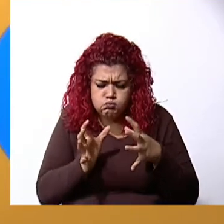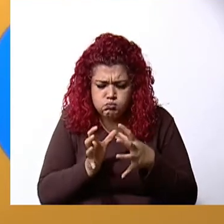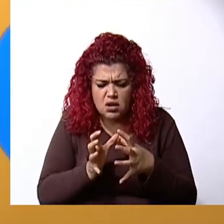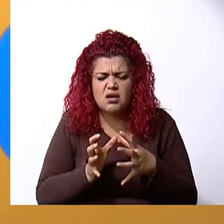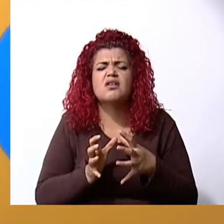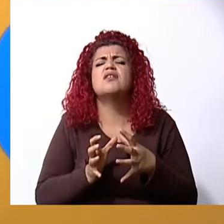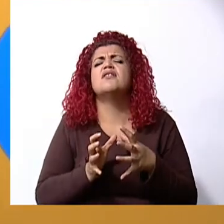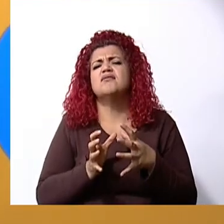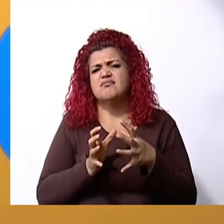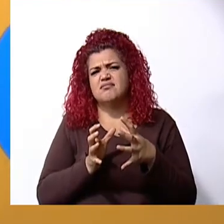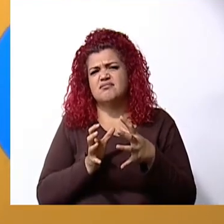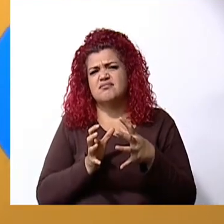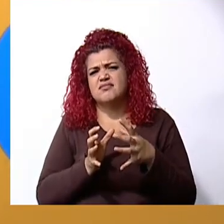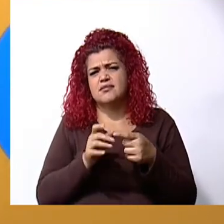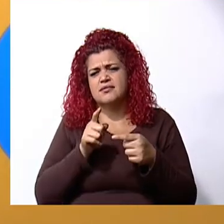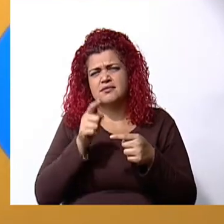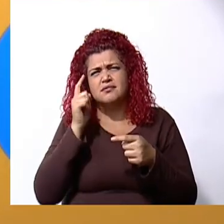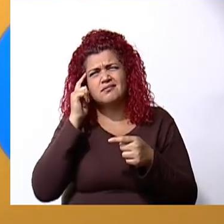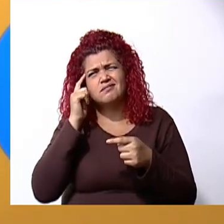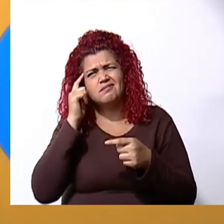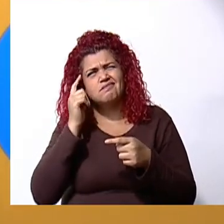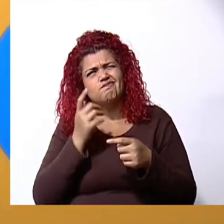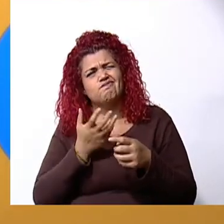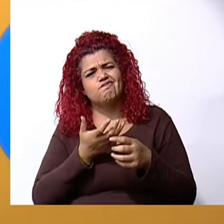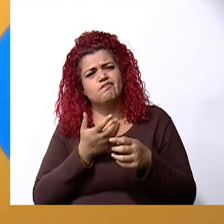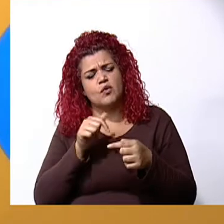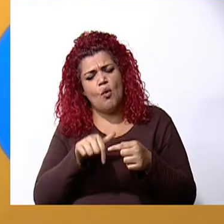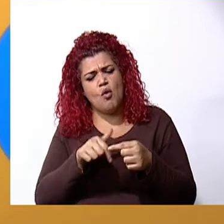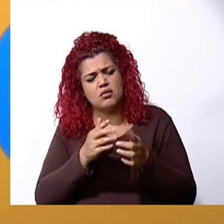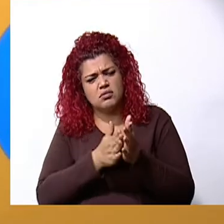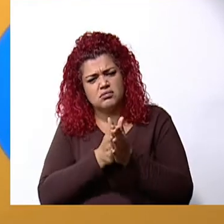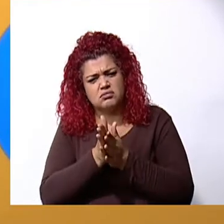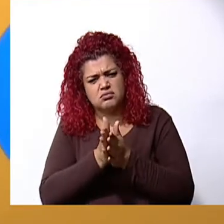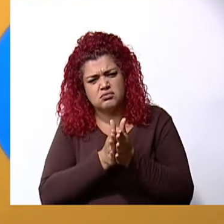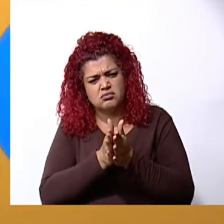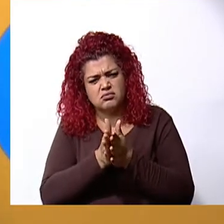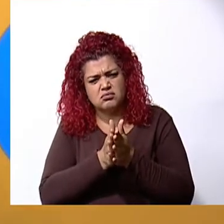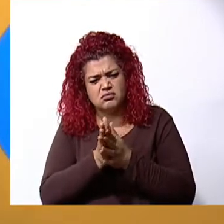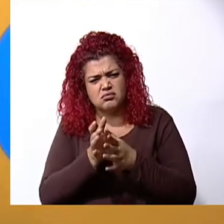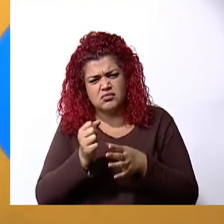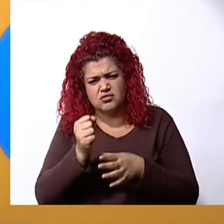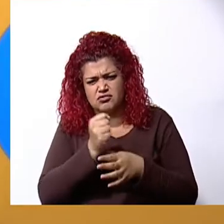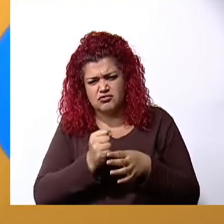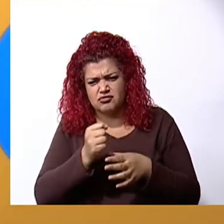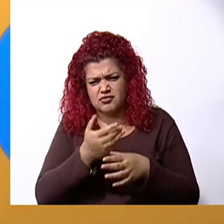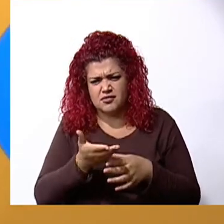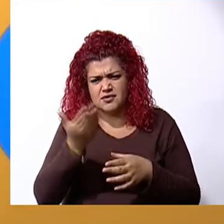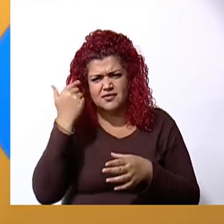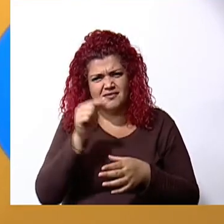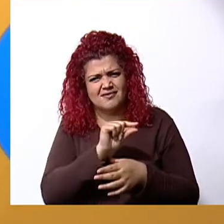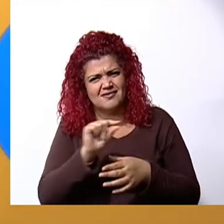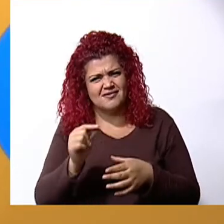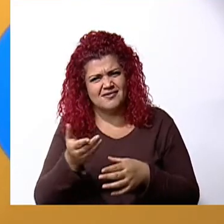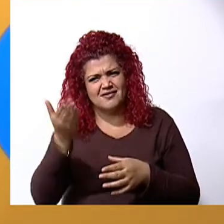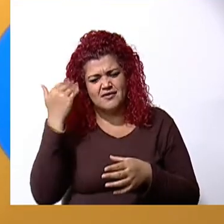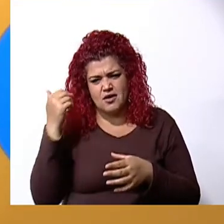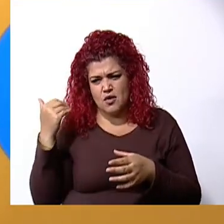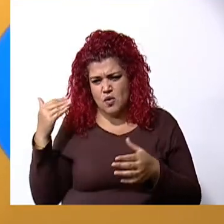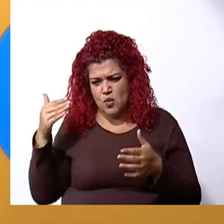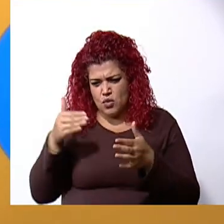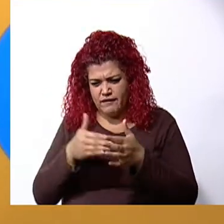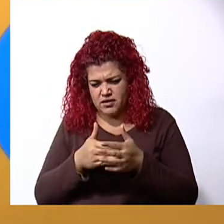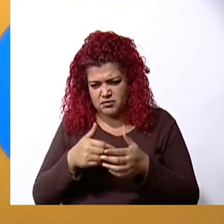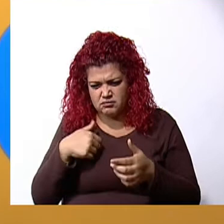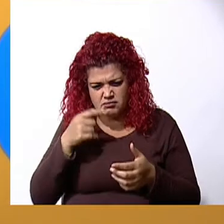¿Qué les parece si aprovechamos la clase de hoy y aprovechamos la receta que hicimos la semana pasada para averiguar